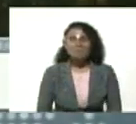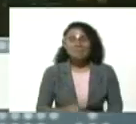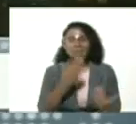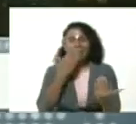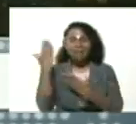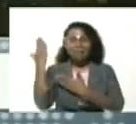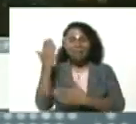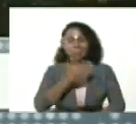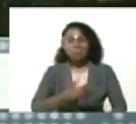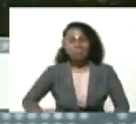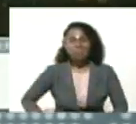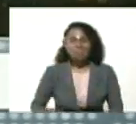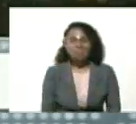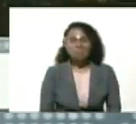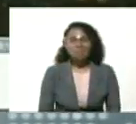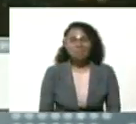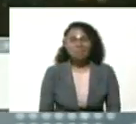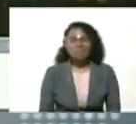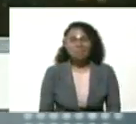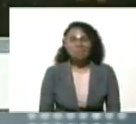Adelante, presidente.